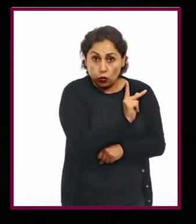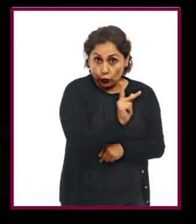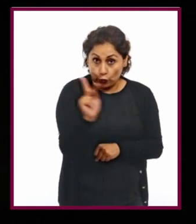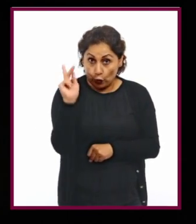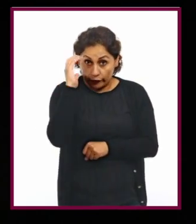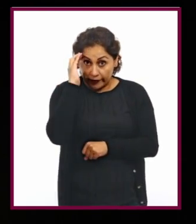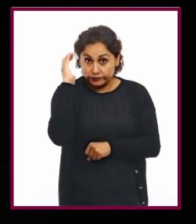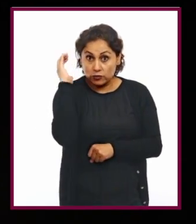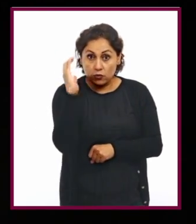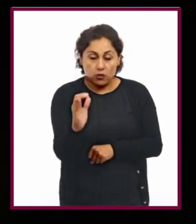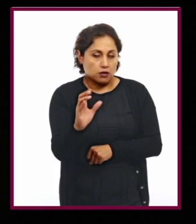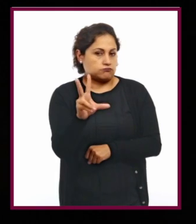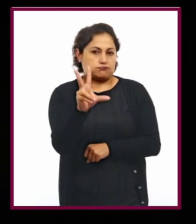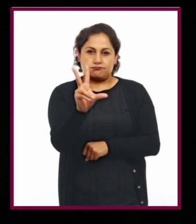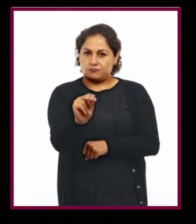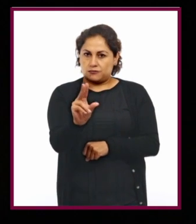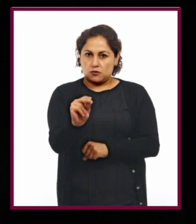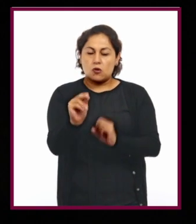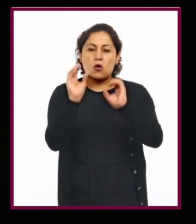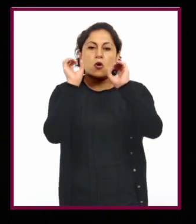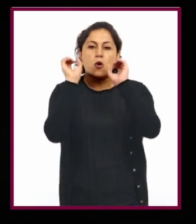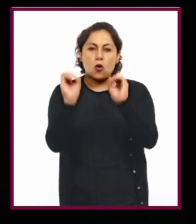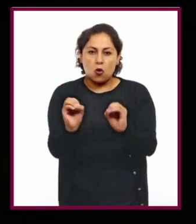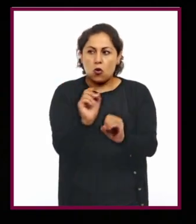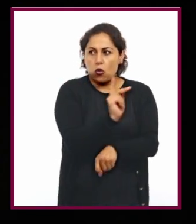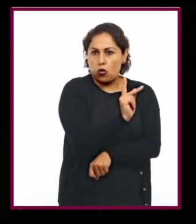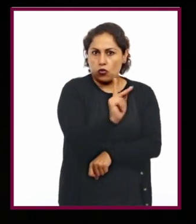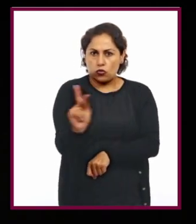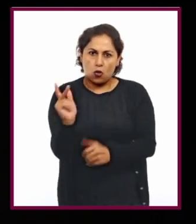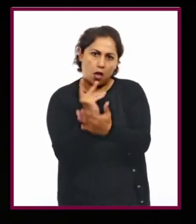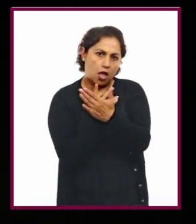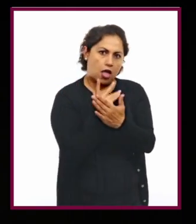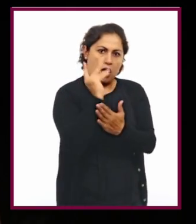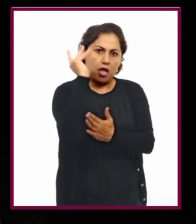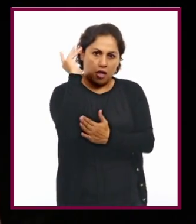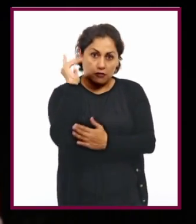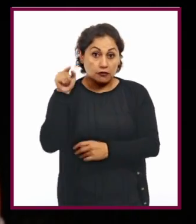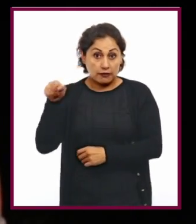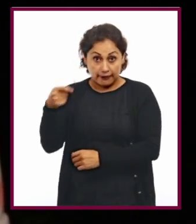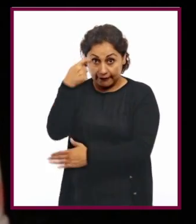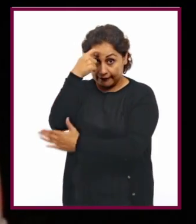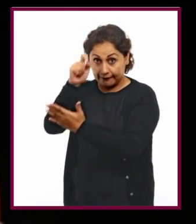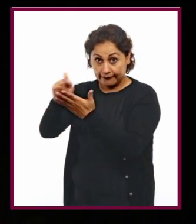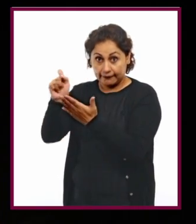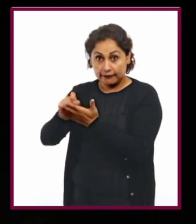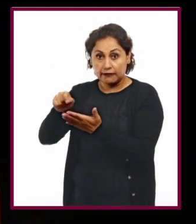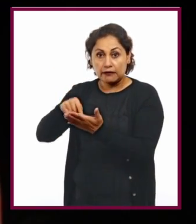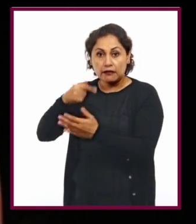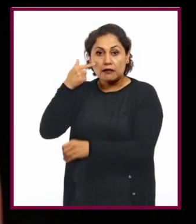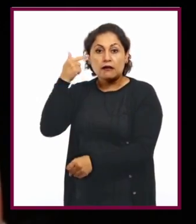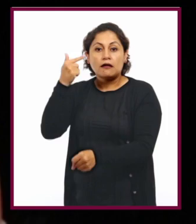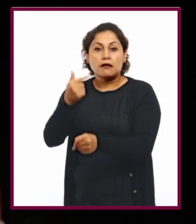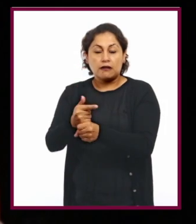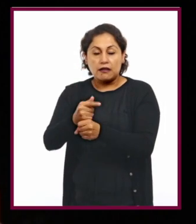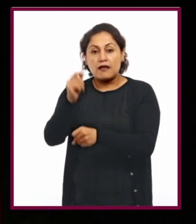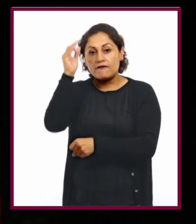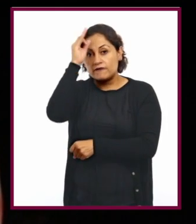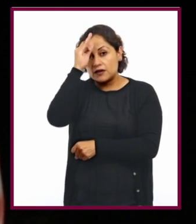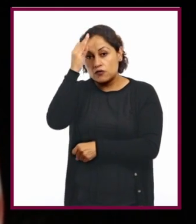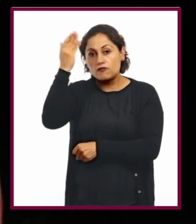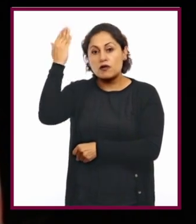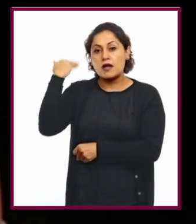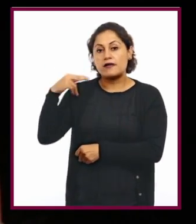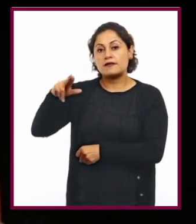las personas sean crueles o por lo menos no en la misma medida y forma. Coronel basó su hipótesis en el